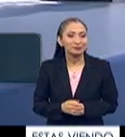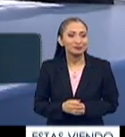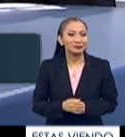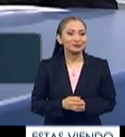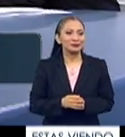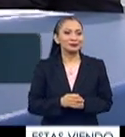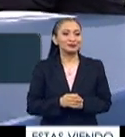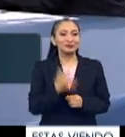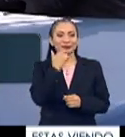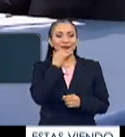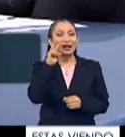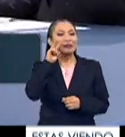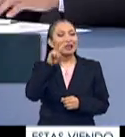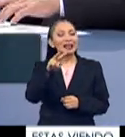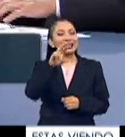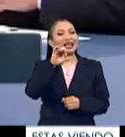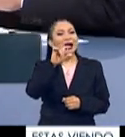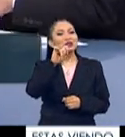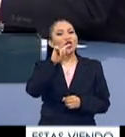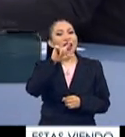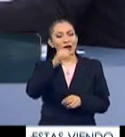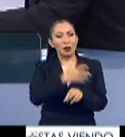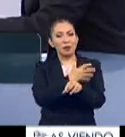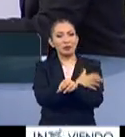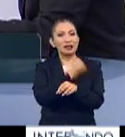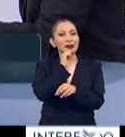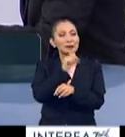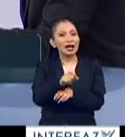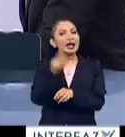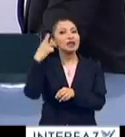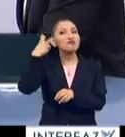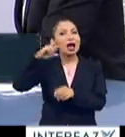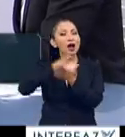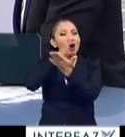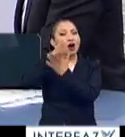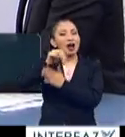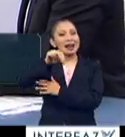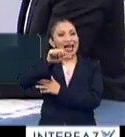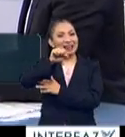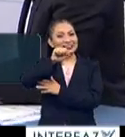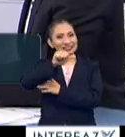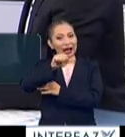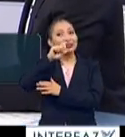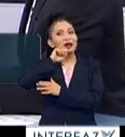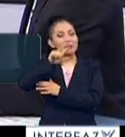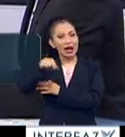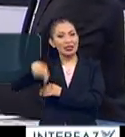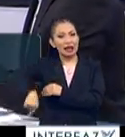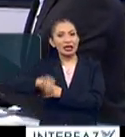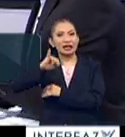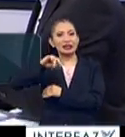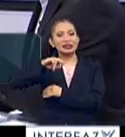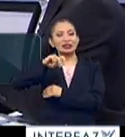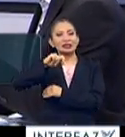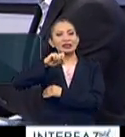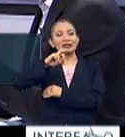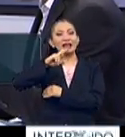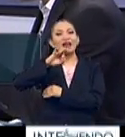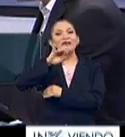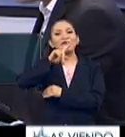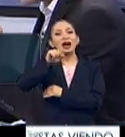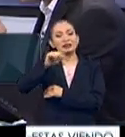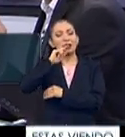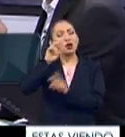mire, si me lo permite, vamos a ver una cápsula de nuestra compañera y también conductora que viajó ayer a la NASA, precisamente, también conductora de Interfaz, y nos